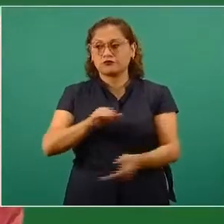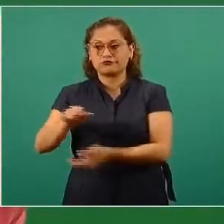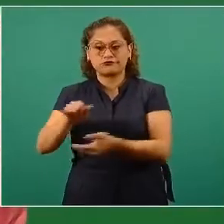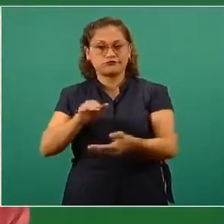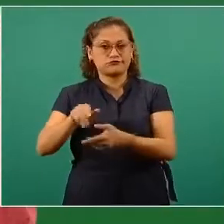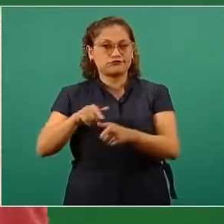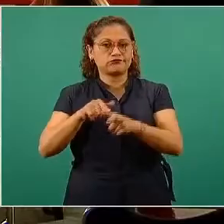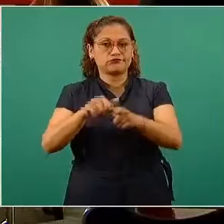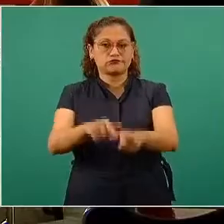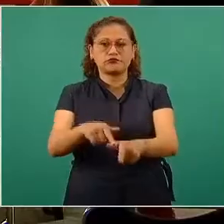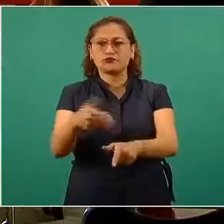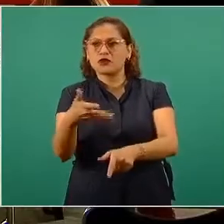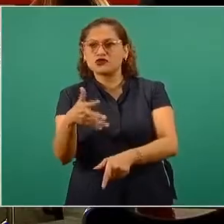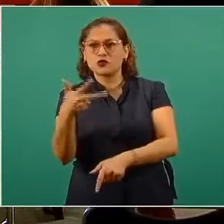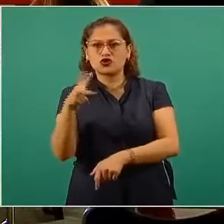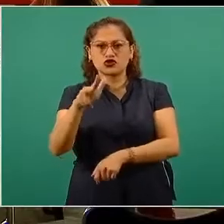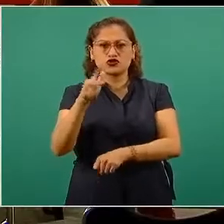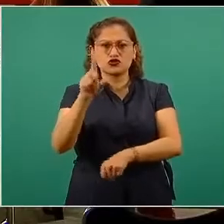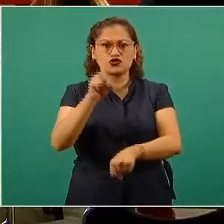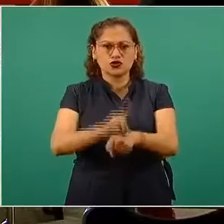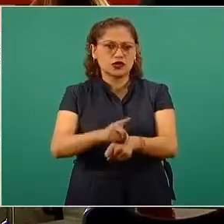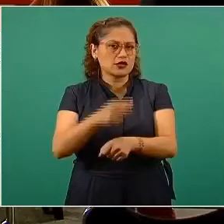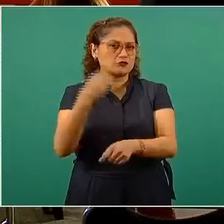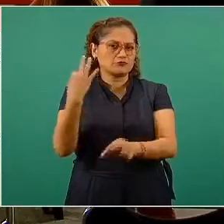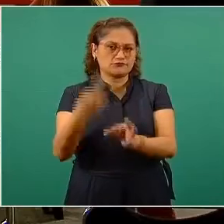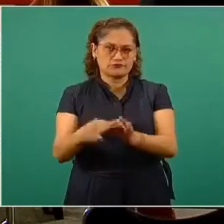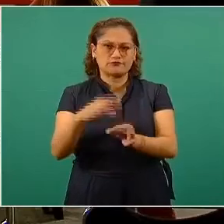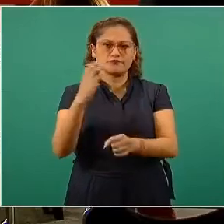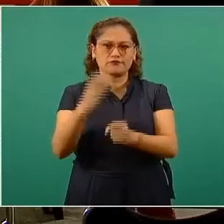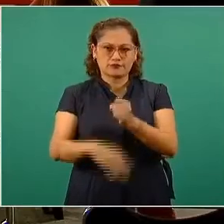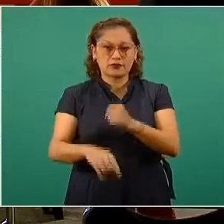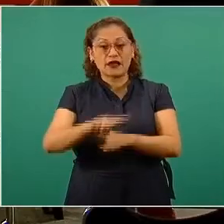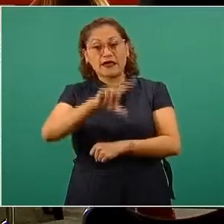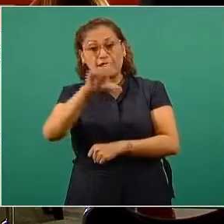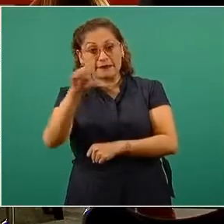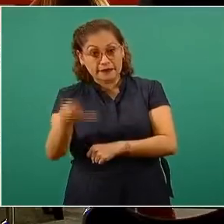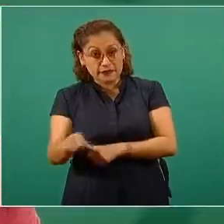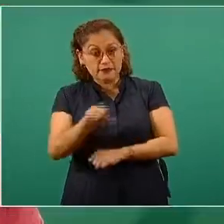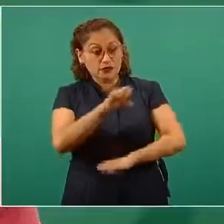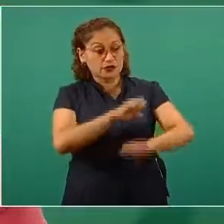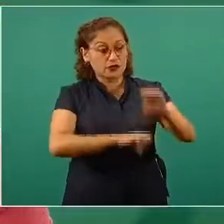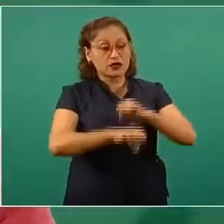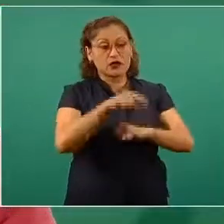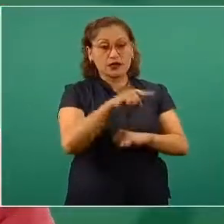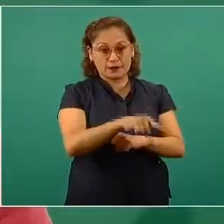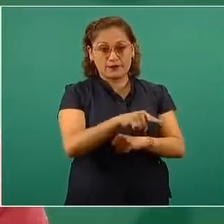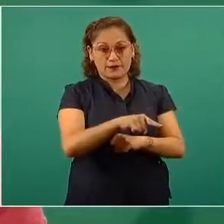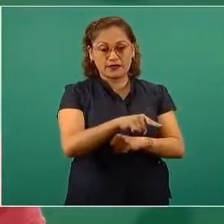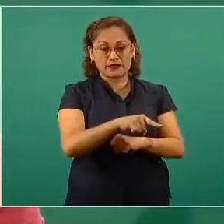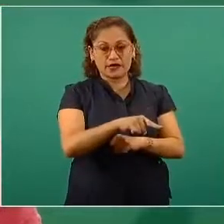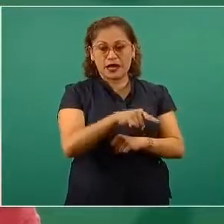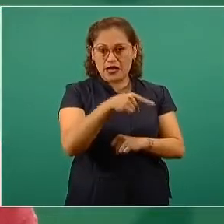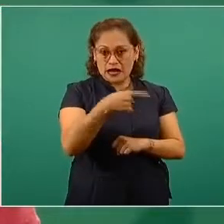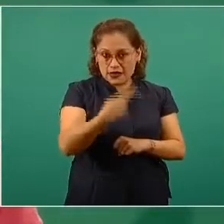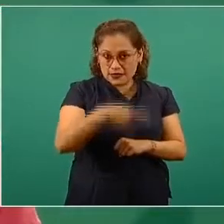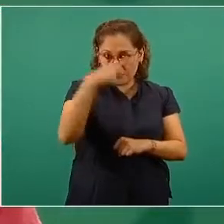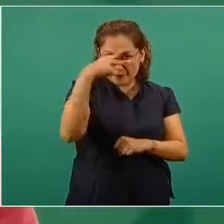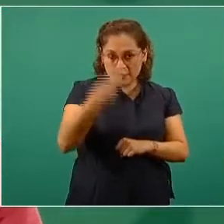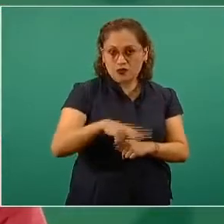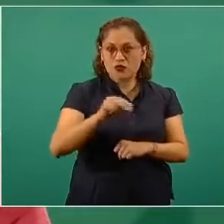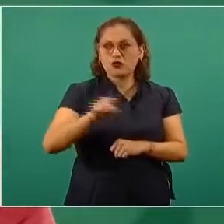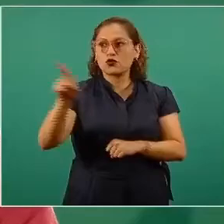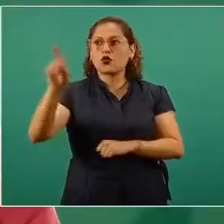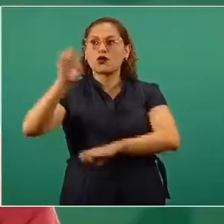y se libera. Y todavía hay un paso adicional que hasta el momento la empresa, no Leomont, sino la empresa Astra, en